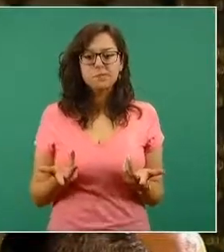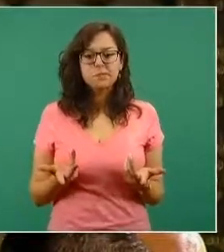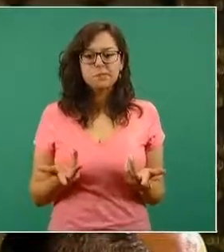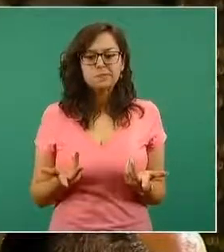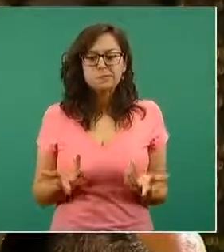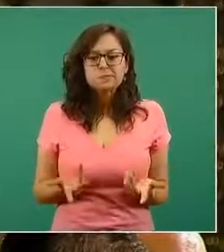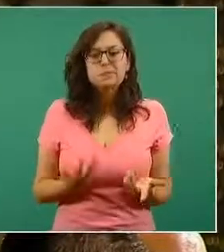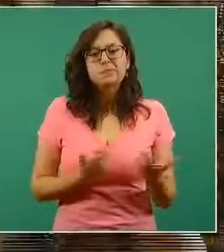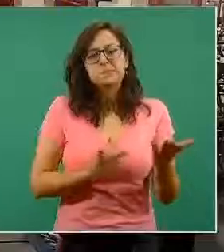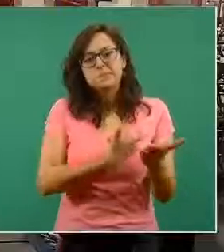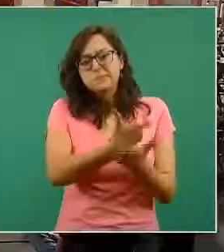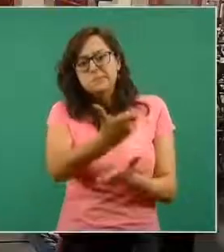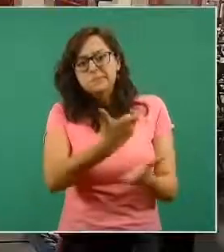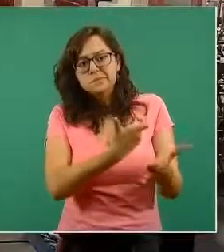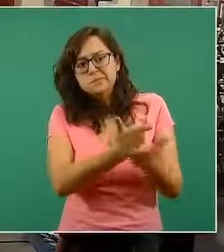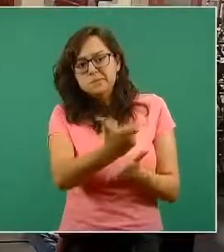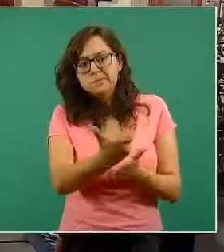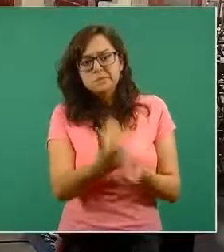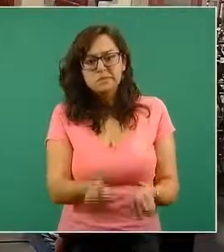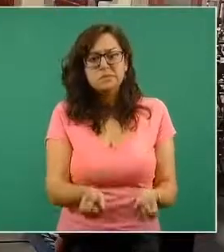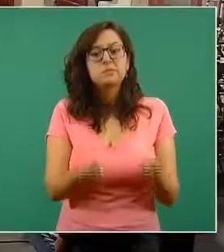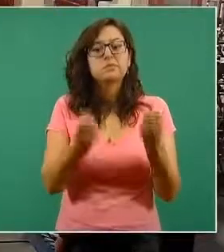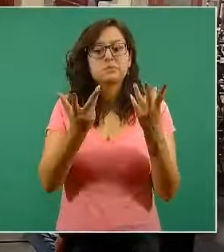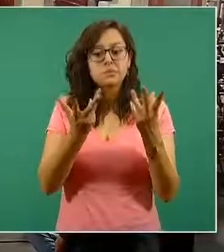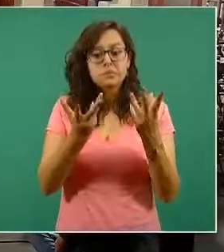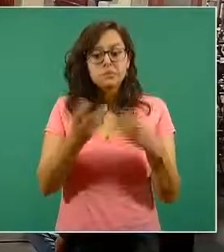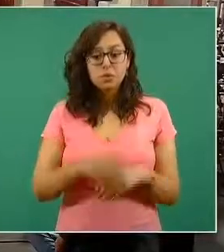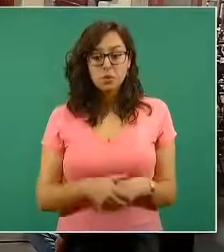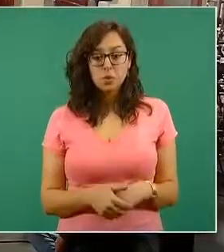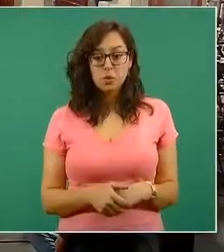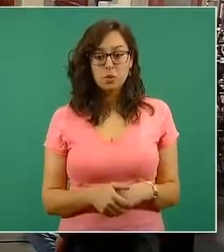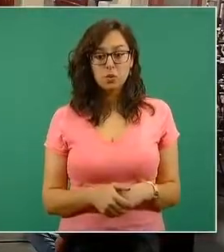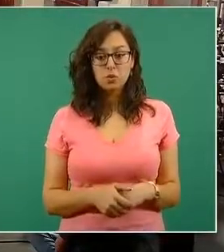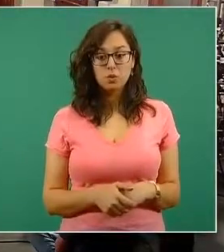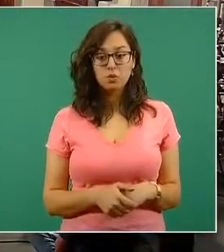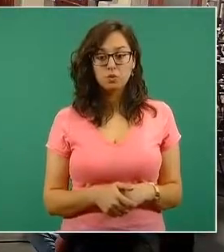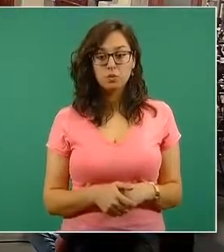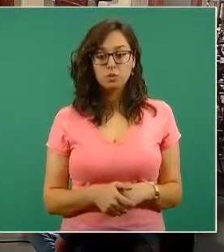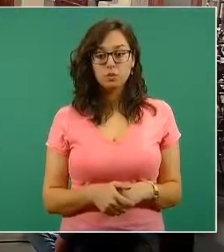¿Qué sueldos y puestos tendrían? Y